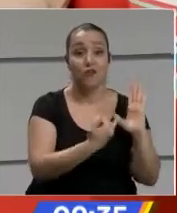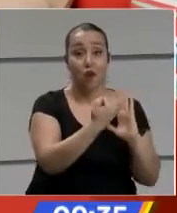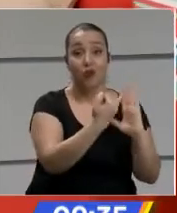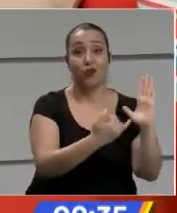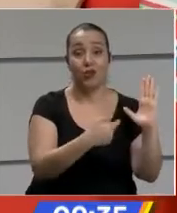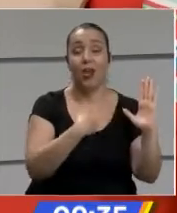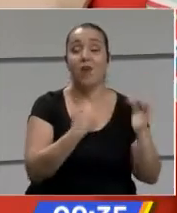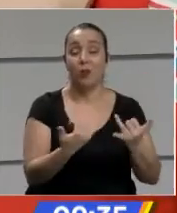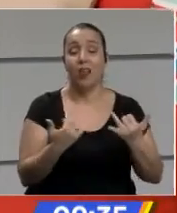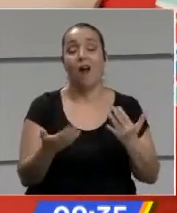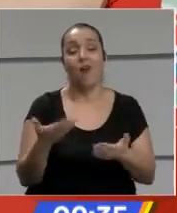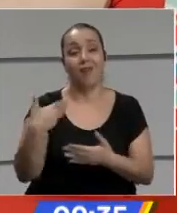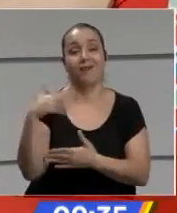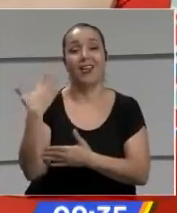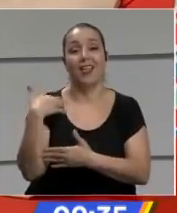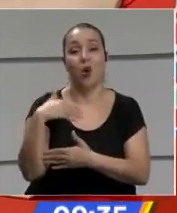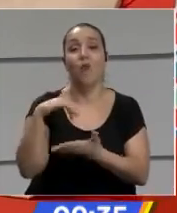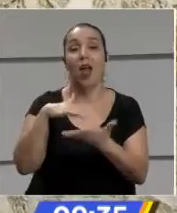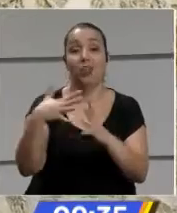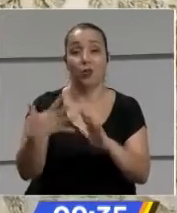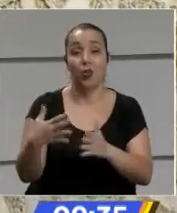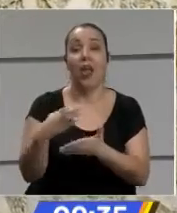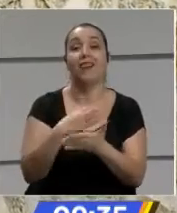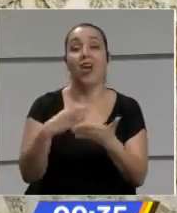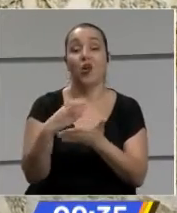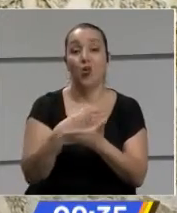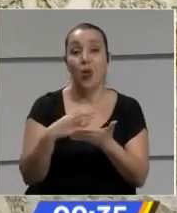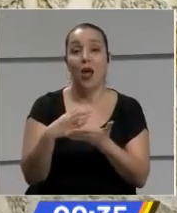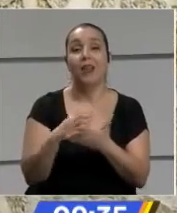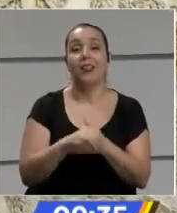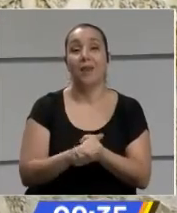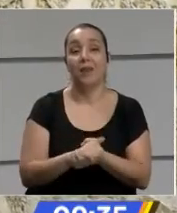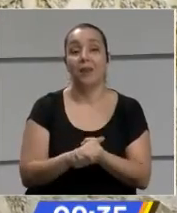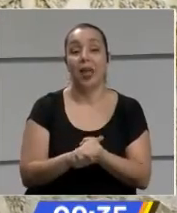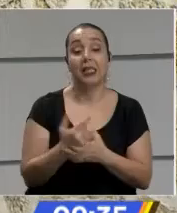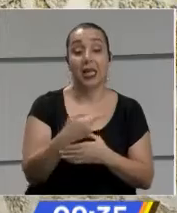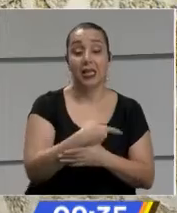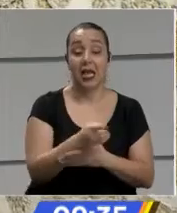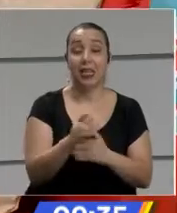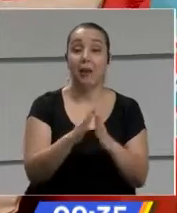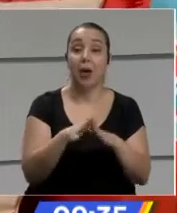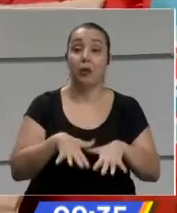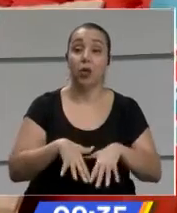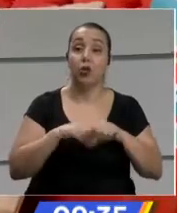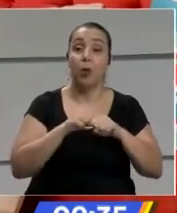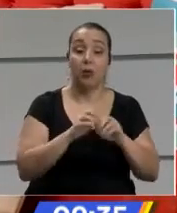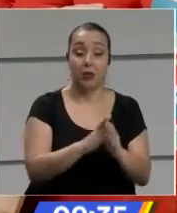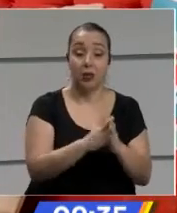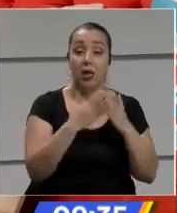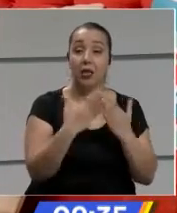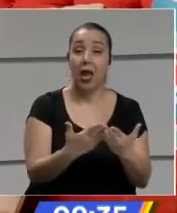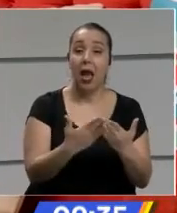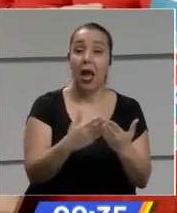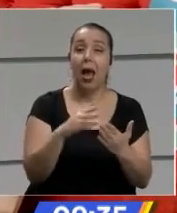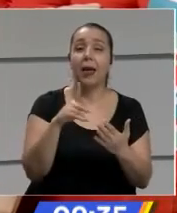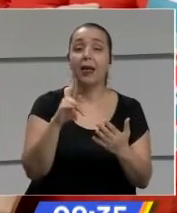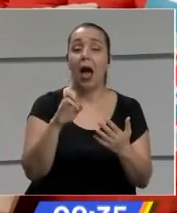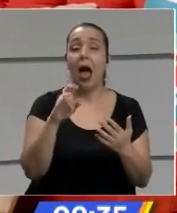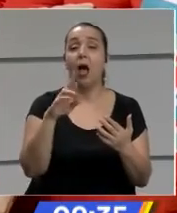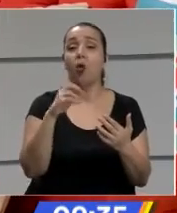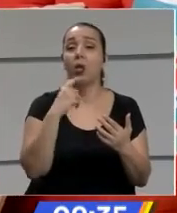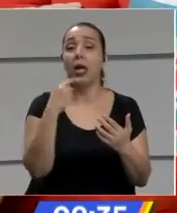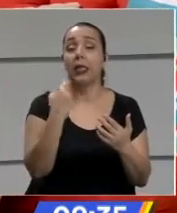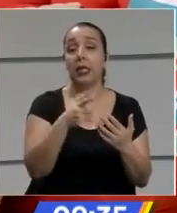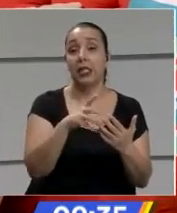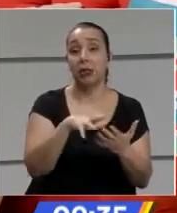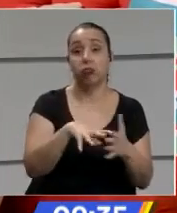pantalla. Sí. Oh, la felicitación y el agradecimiento. Y esta historia es tomada del libro de doña Carol Britton, donde